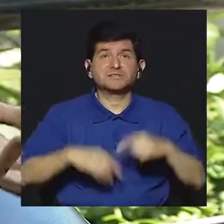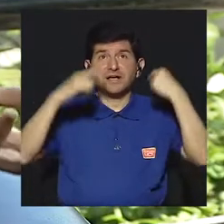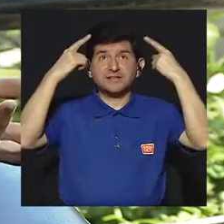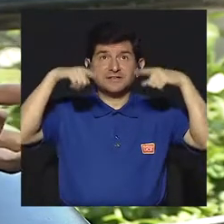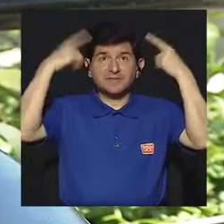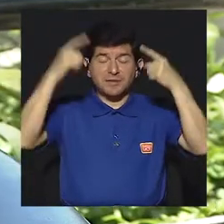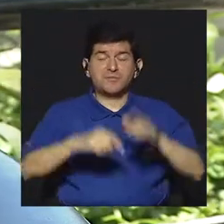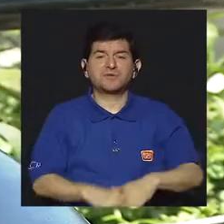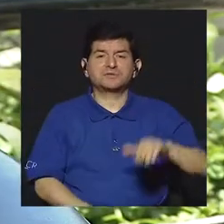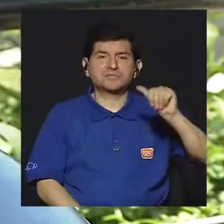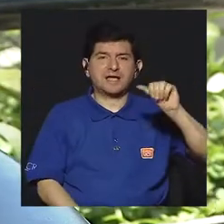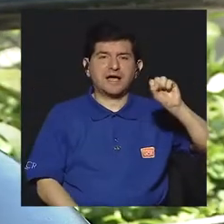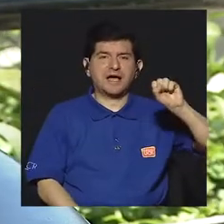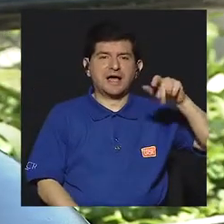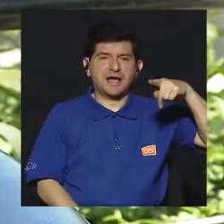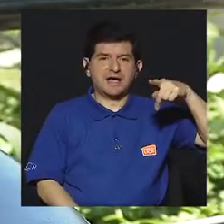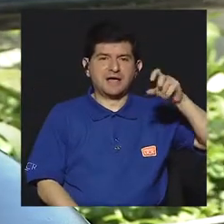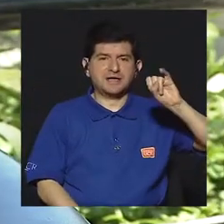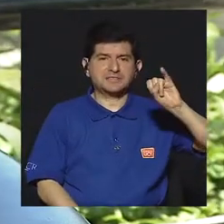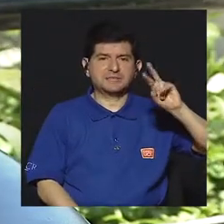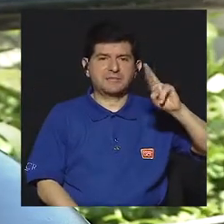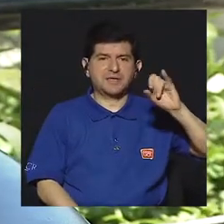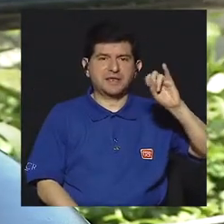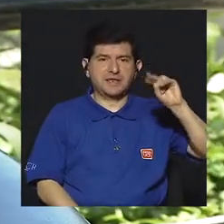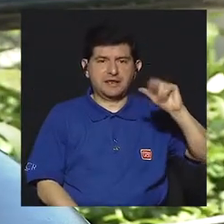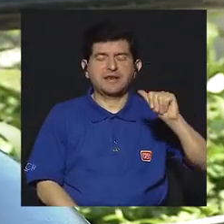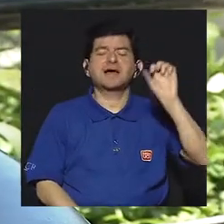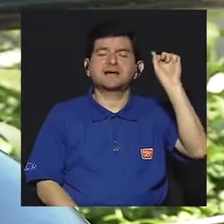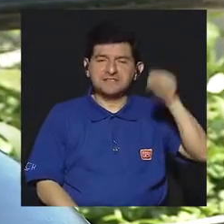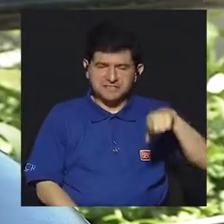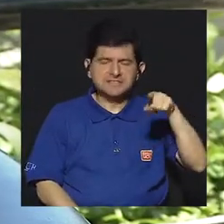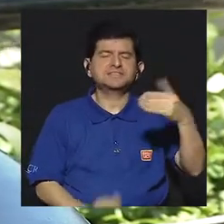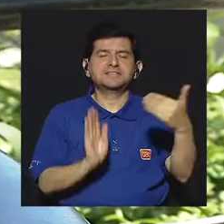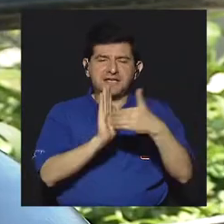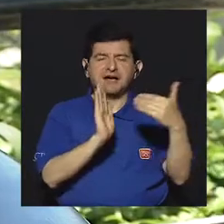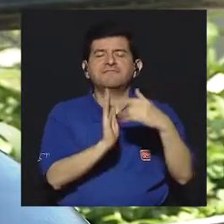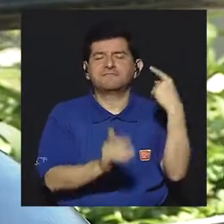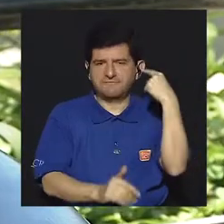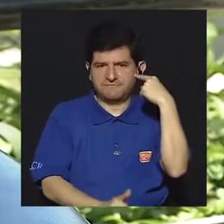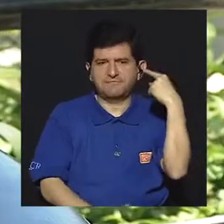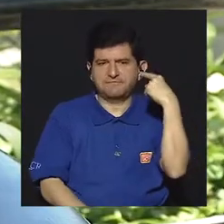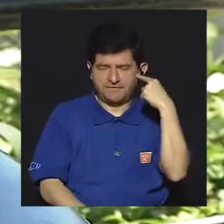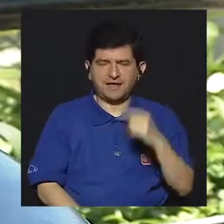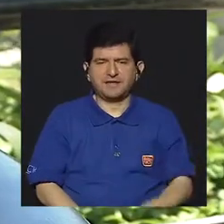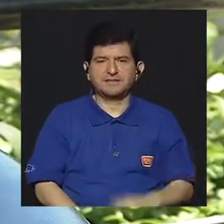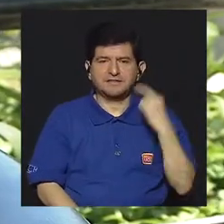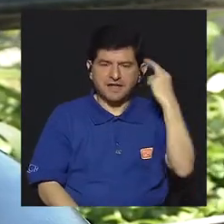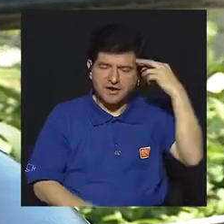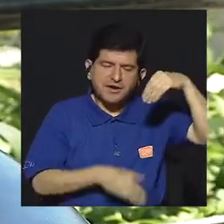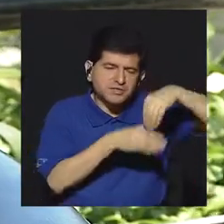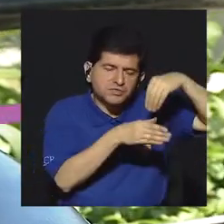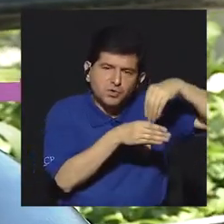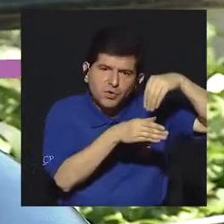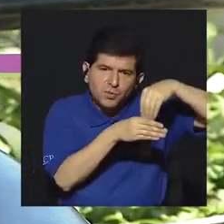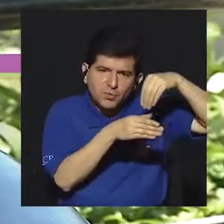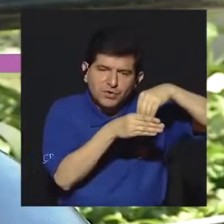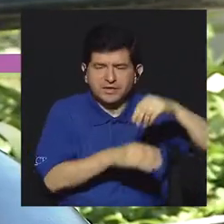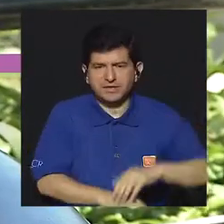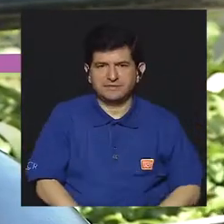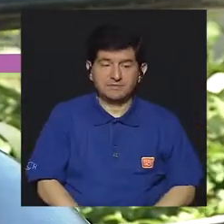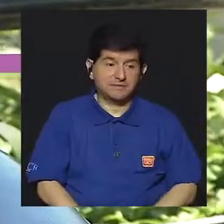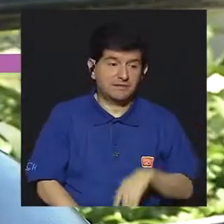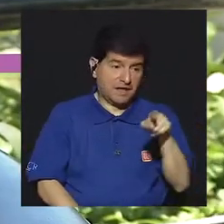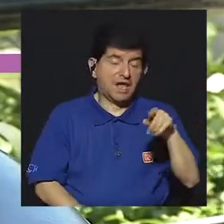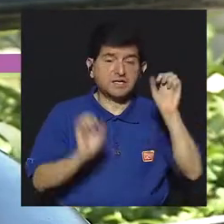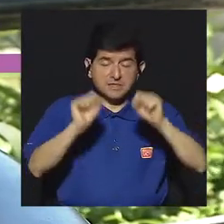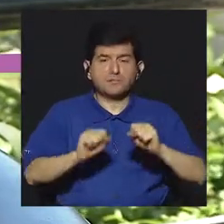famosa aspirina para el día a día, porque es importante. La aspirina sí provoca un daño a nivel auditivo por sus componentes, y